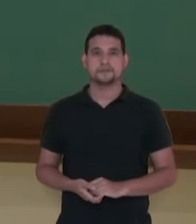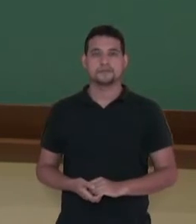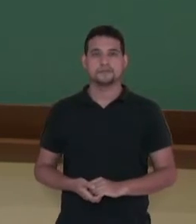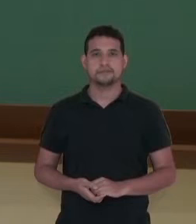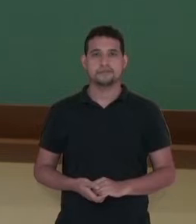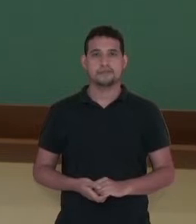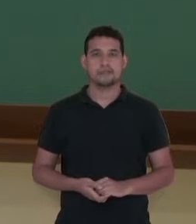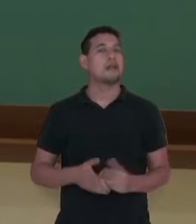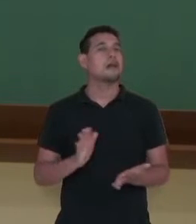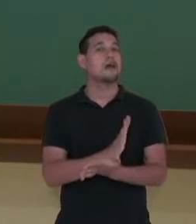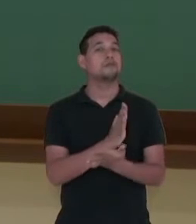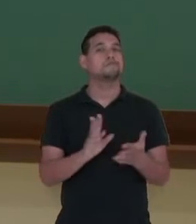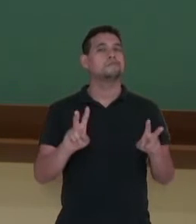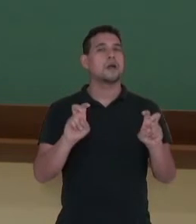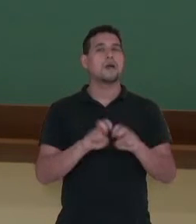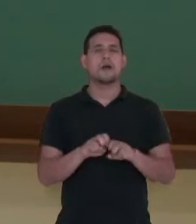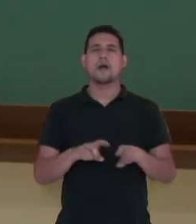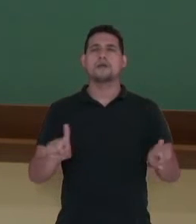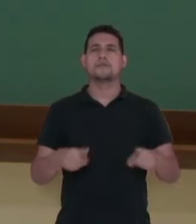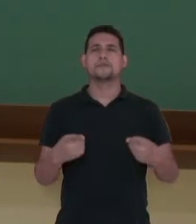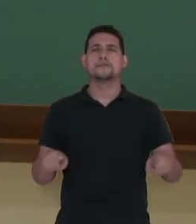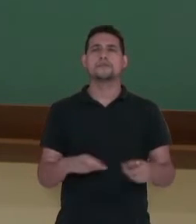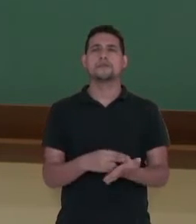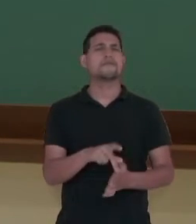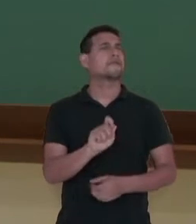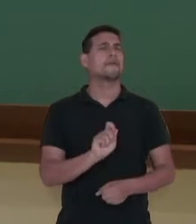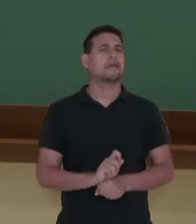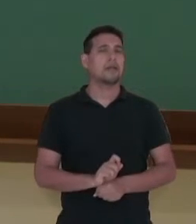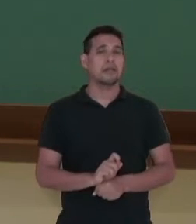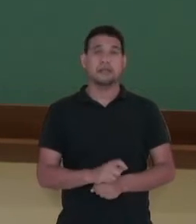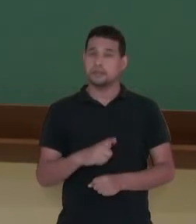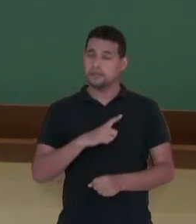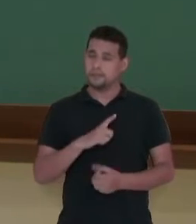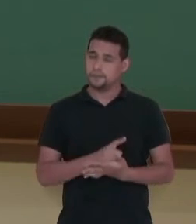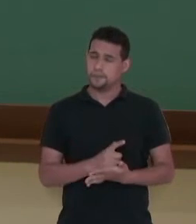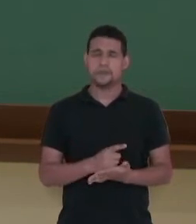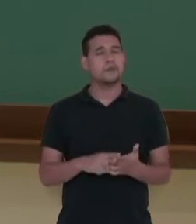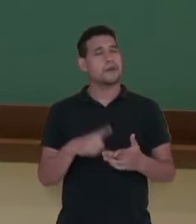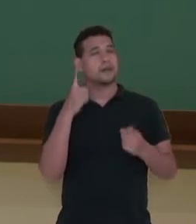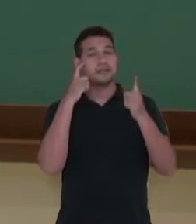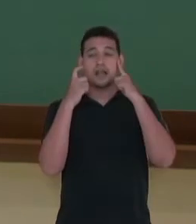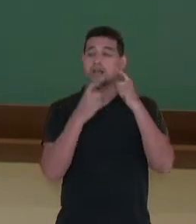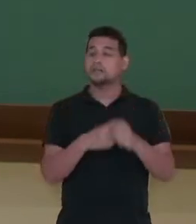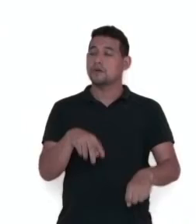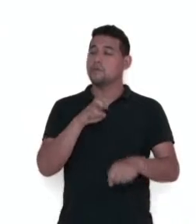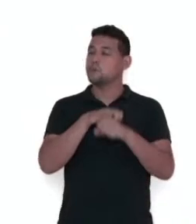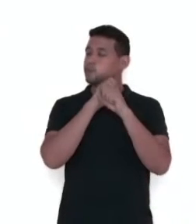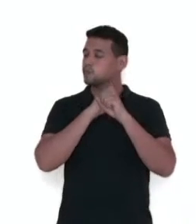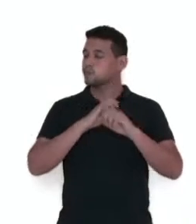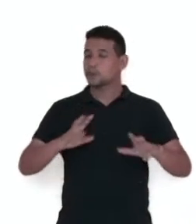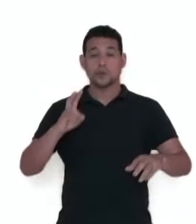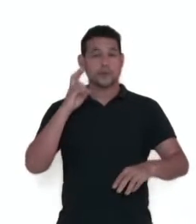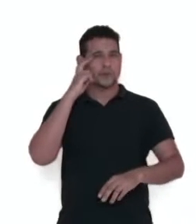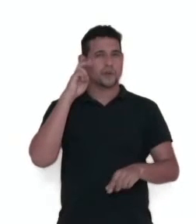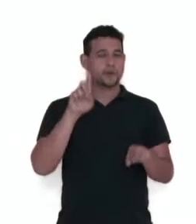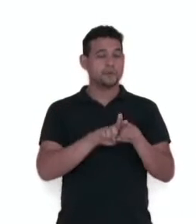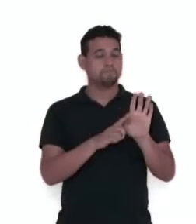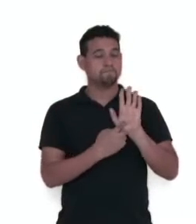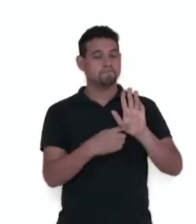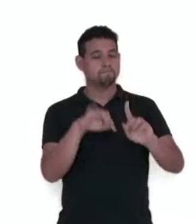Aún sobre la música es una de las herramientas de difusión cultural y